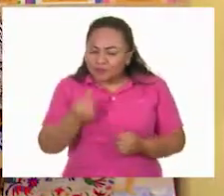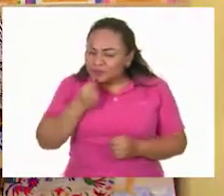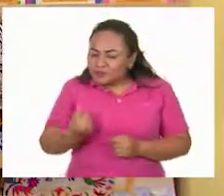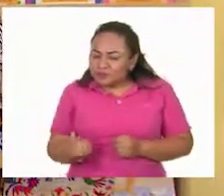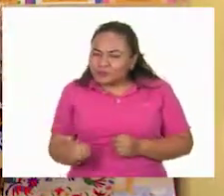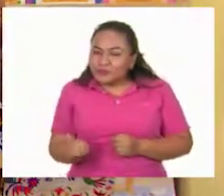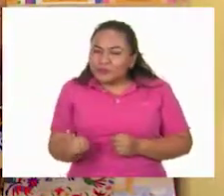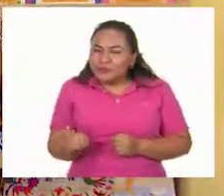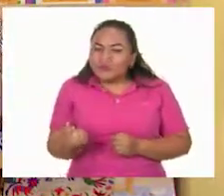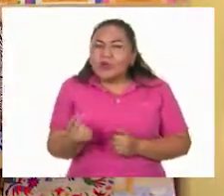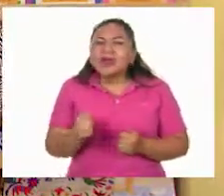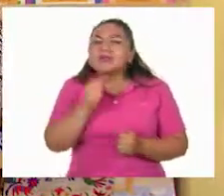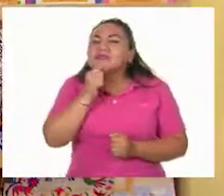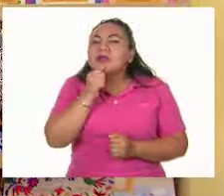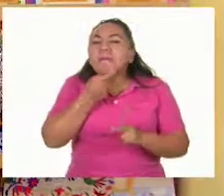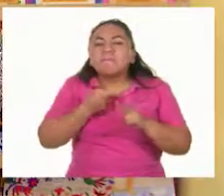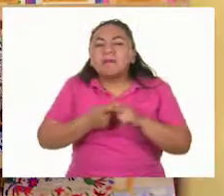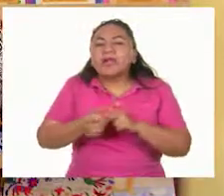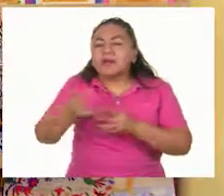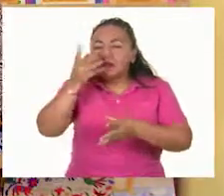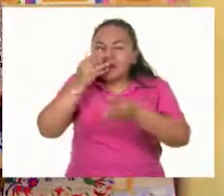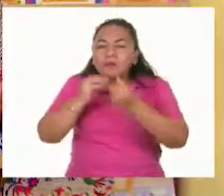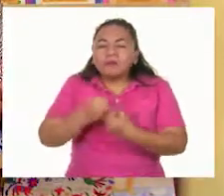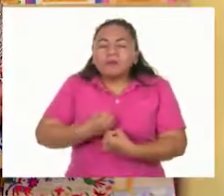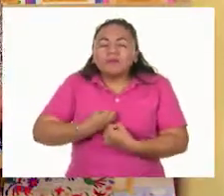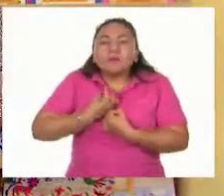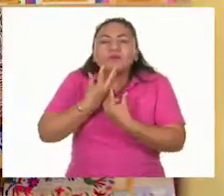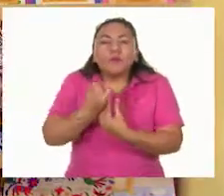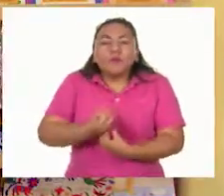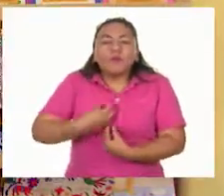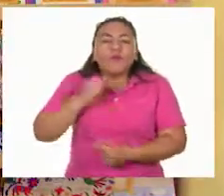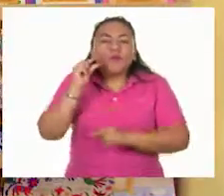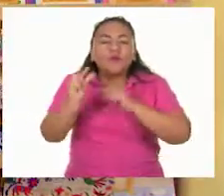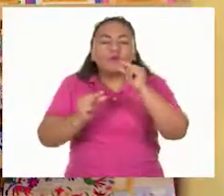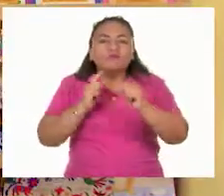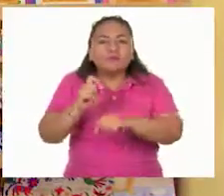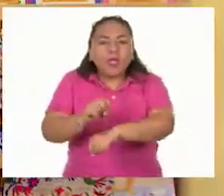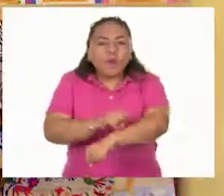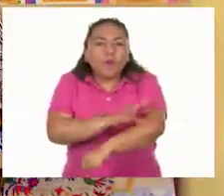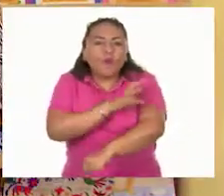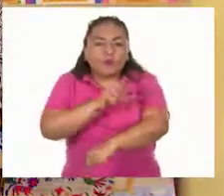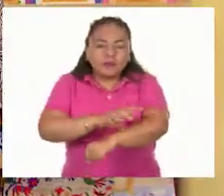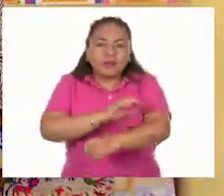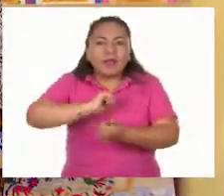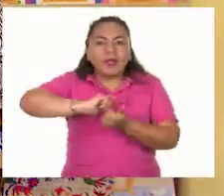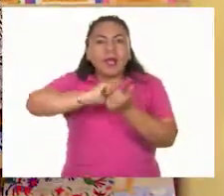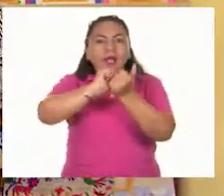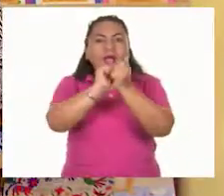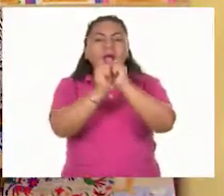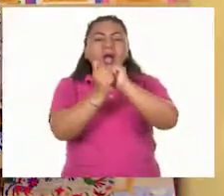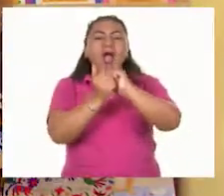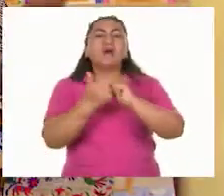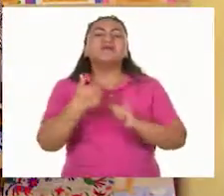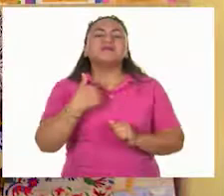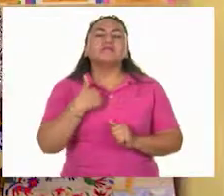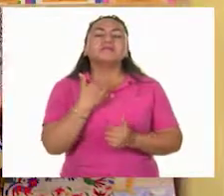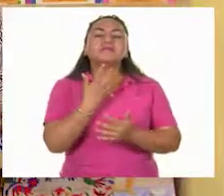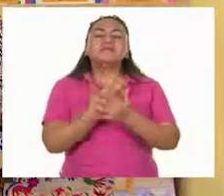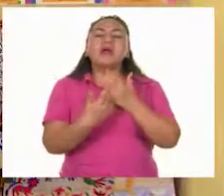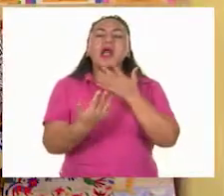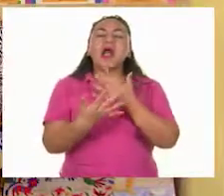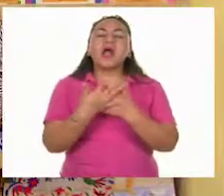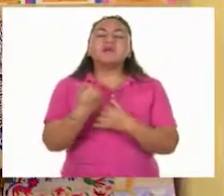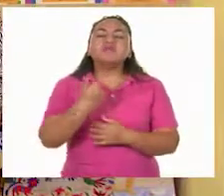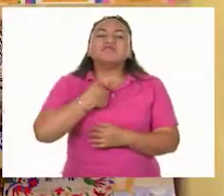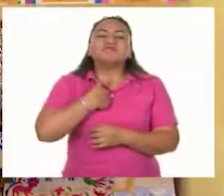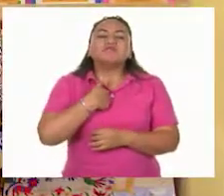madurando, aprenderán a expresar de manera diferente sus emociones. se volverán más autónomos y comprenderán